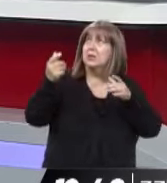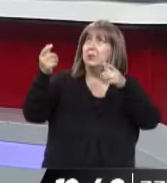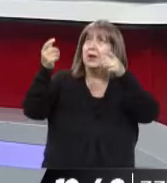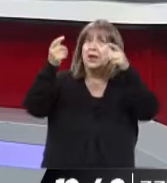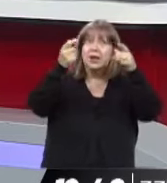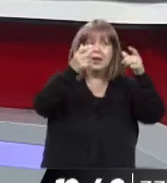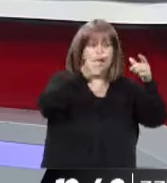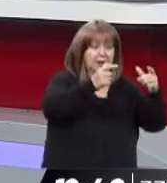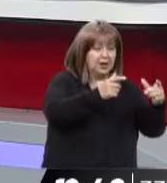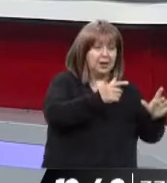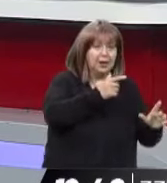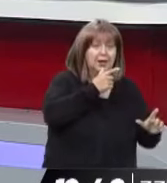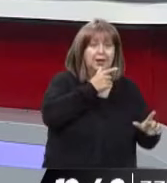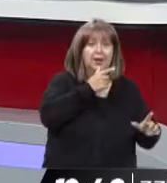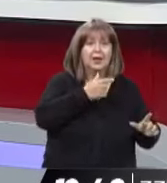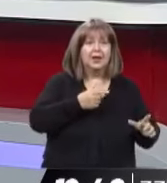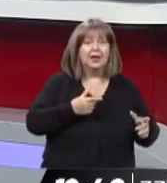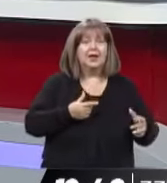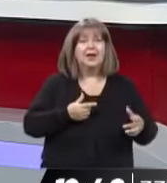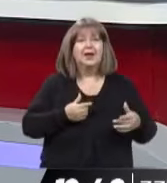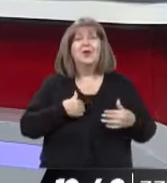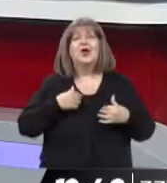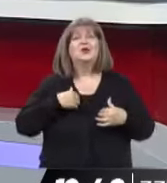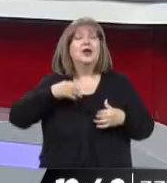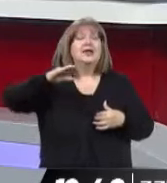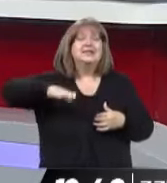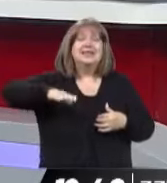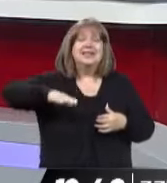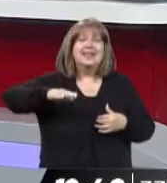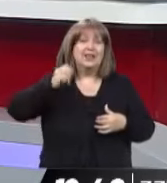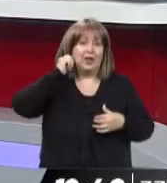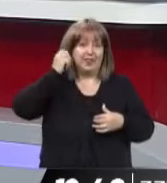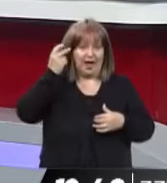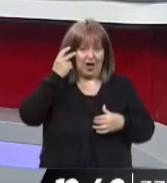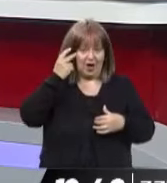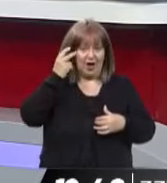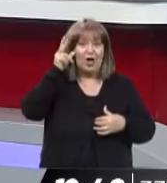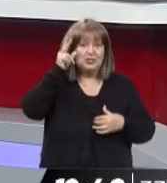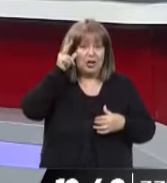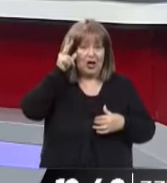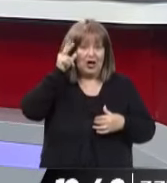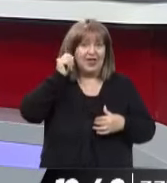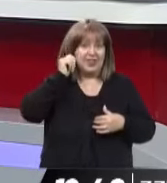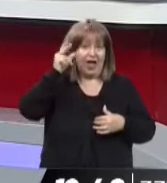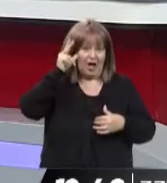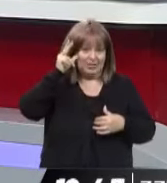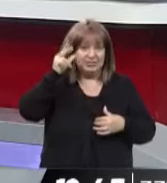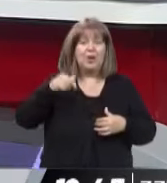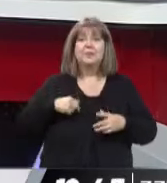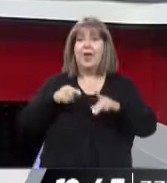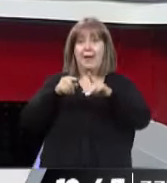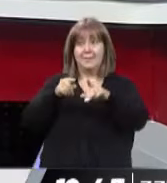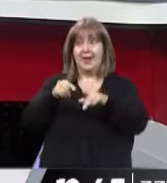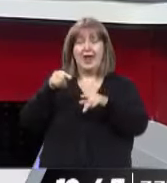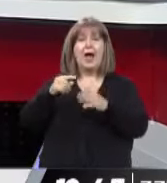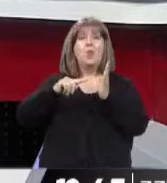bien usted? Era un niño. Era muy chiquito, tenía 8 años. Bueno, el que no quedó muy bien fue el guardia de un sanatorio muy conocido